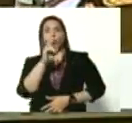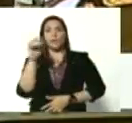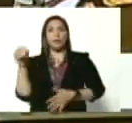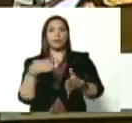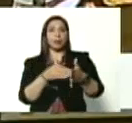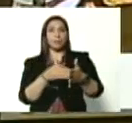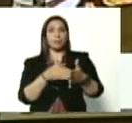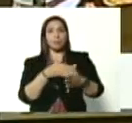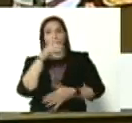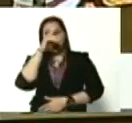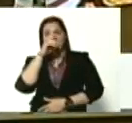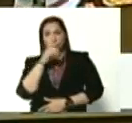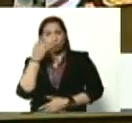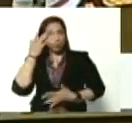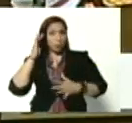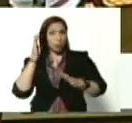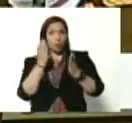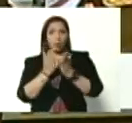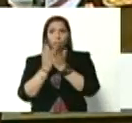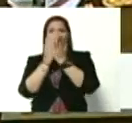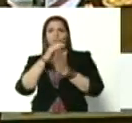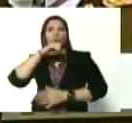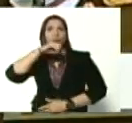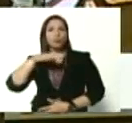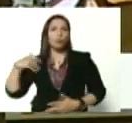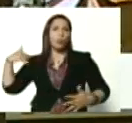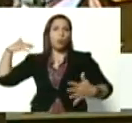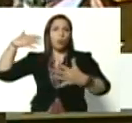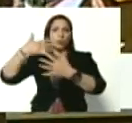estudios arqueológicos y en los históricos